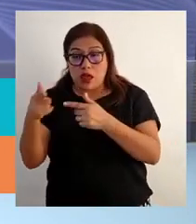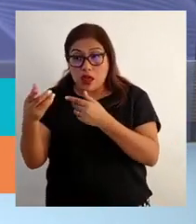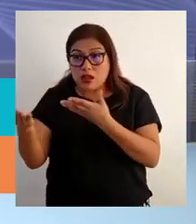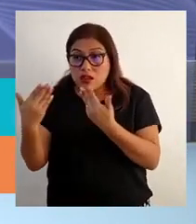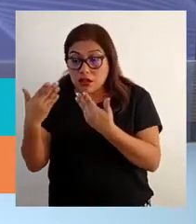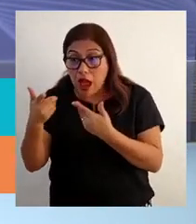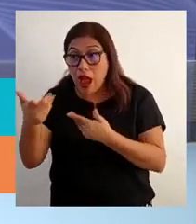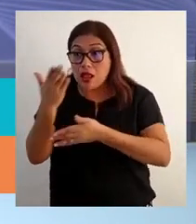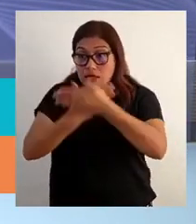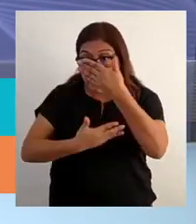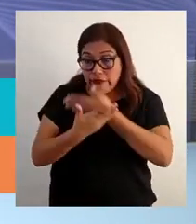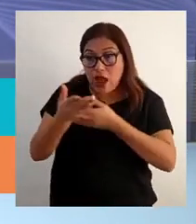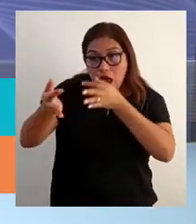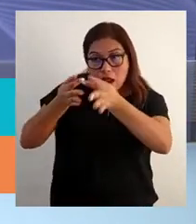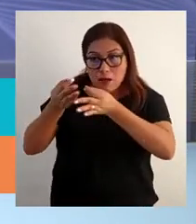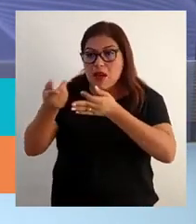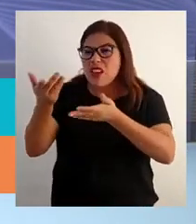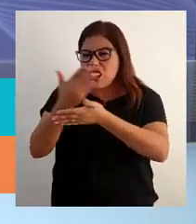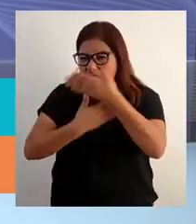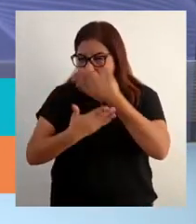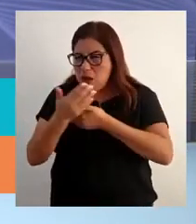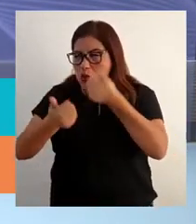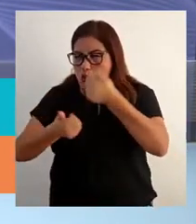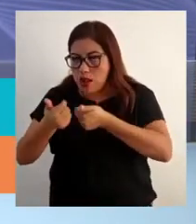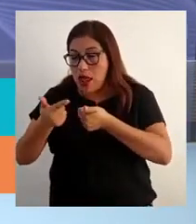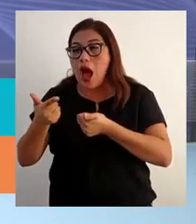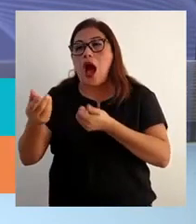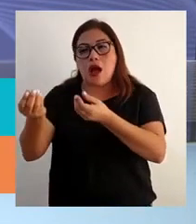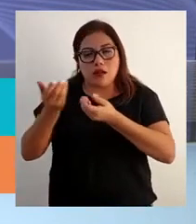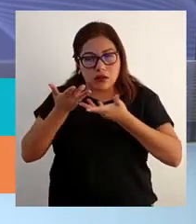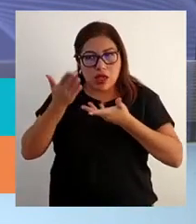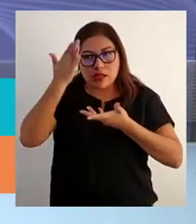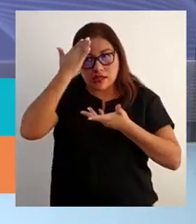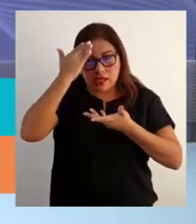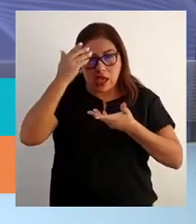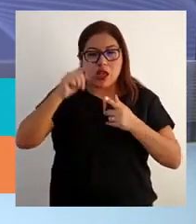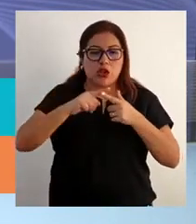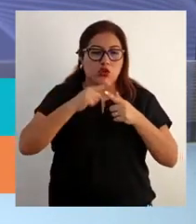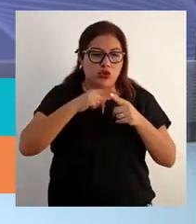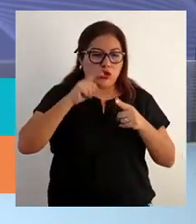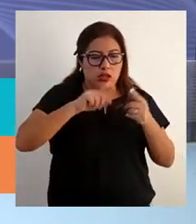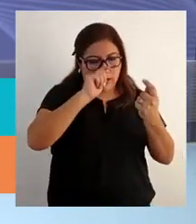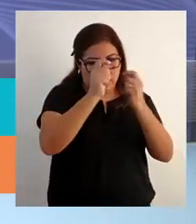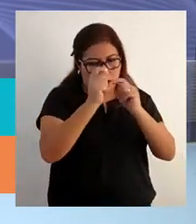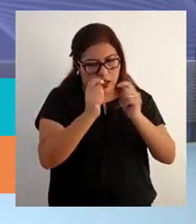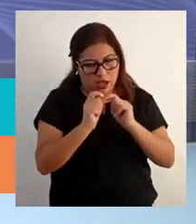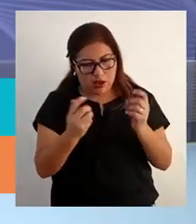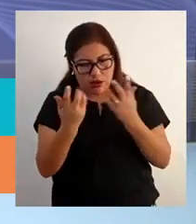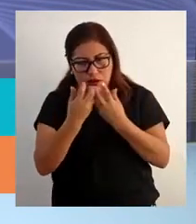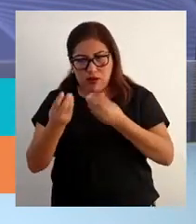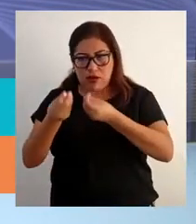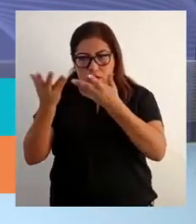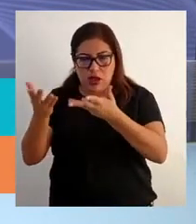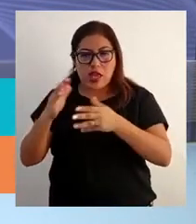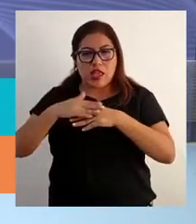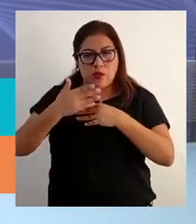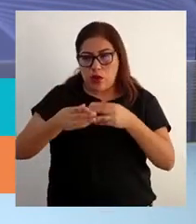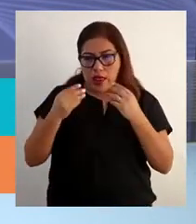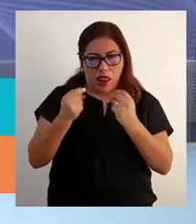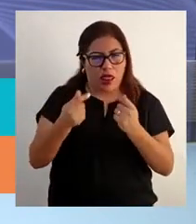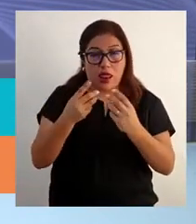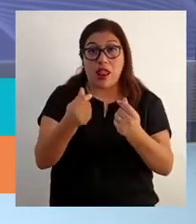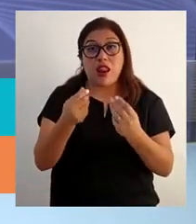tipo de discapacidad, y el juzgado tiene que realizar los ajustes de procedimiento y brindarle la celeridad que corresponde. Por eso es